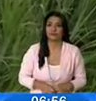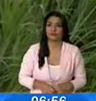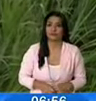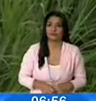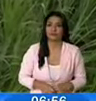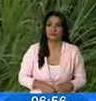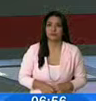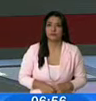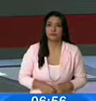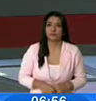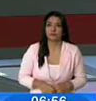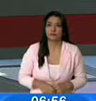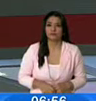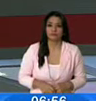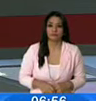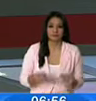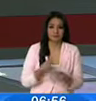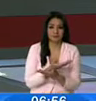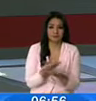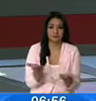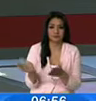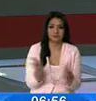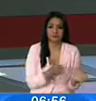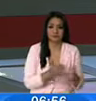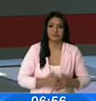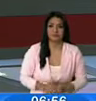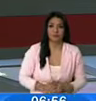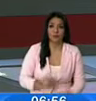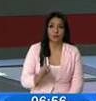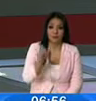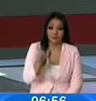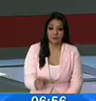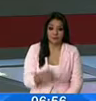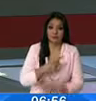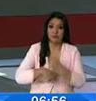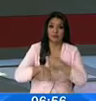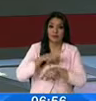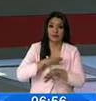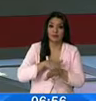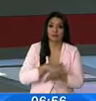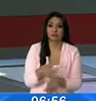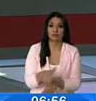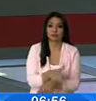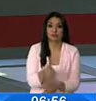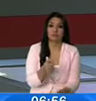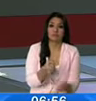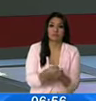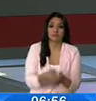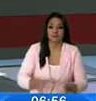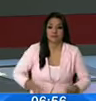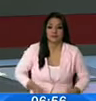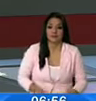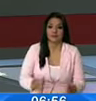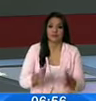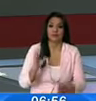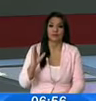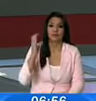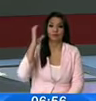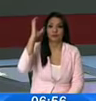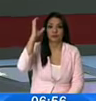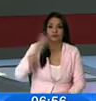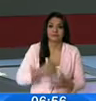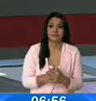Valdivieso. Vamos a contarles ahora que una persona resultó herida a causa de un accidente de tránsito suscitado en la vía a la costa. Elementos de